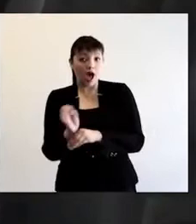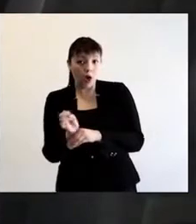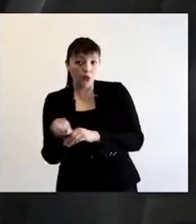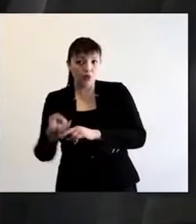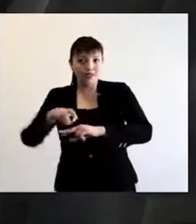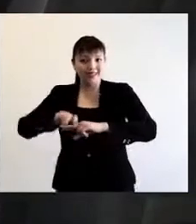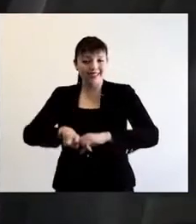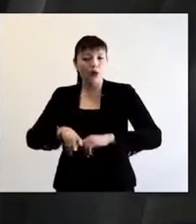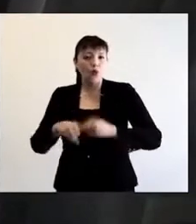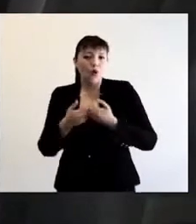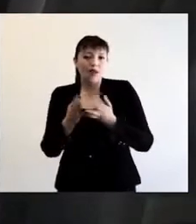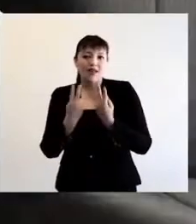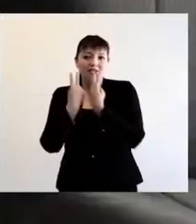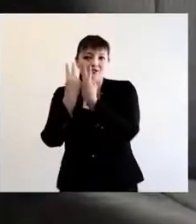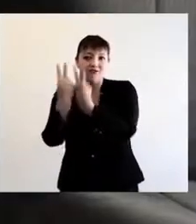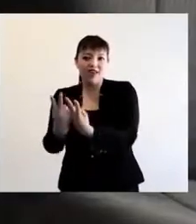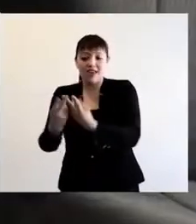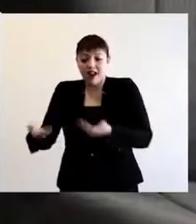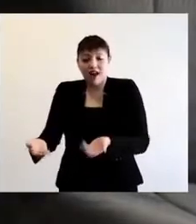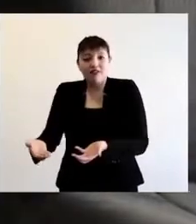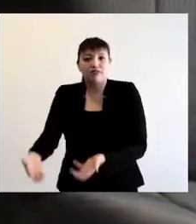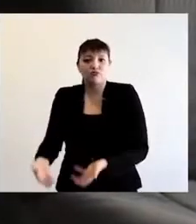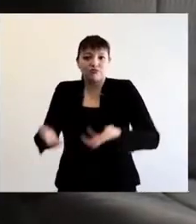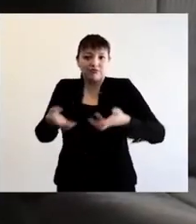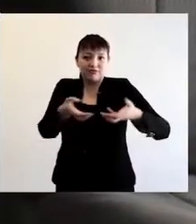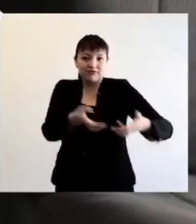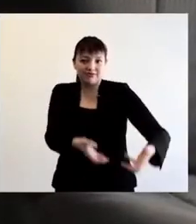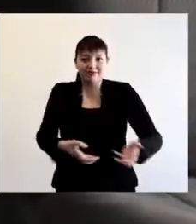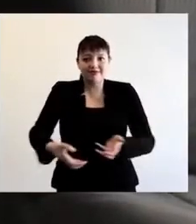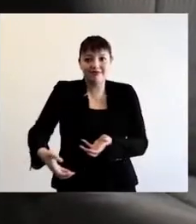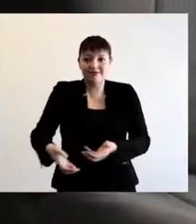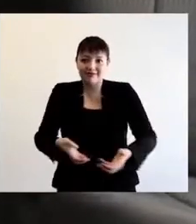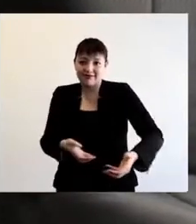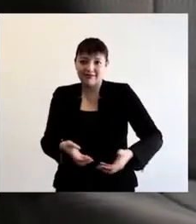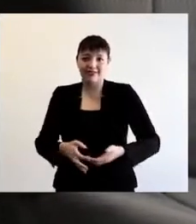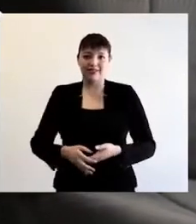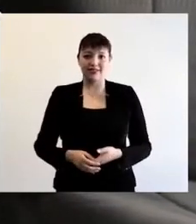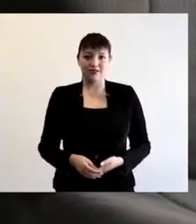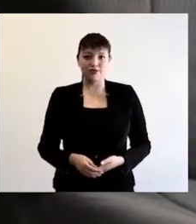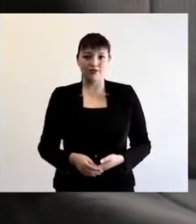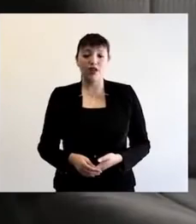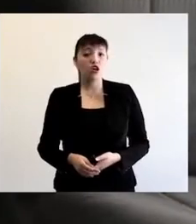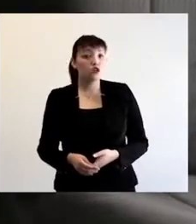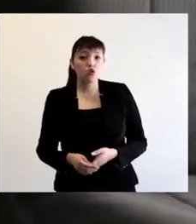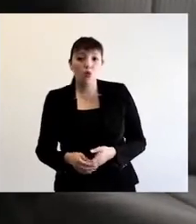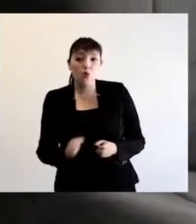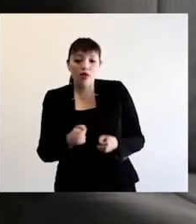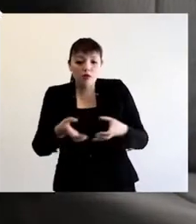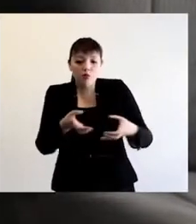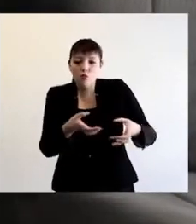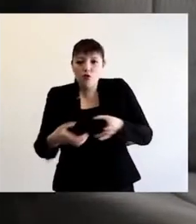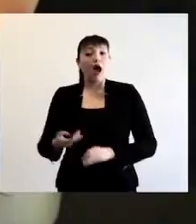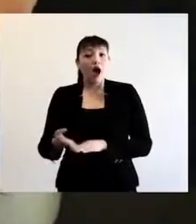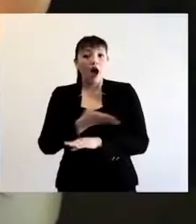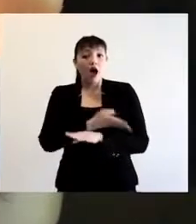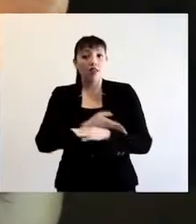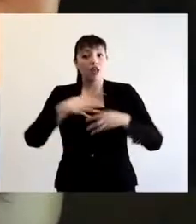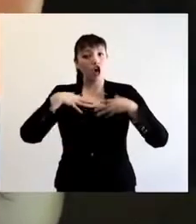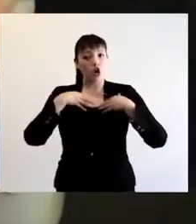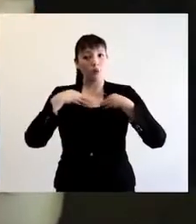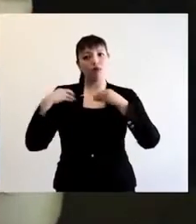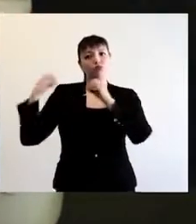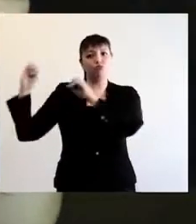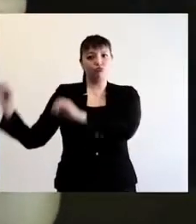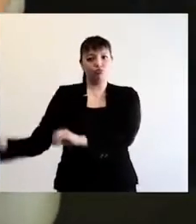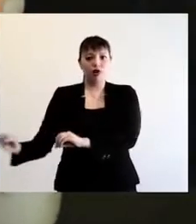3 UTM, que son aproximadamente entre 70 y 140 mil pesos. Y además puede recibir una suspensión de su licencia de